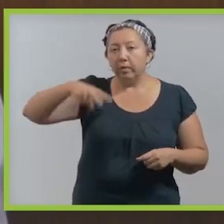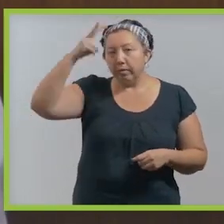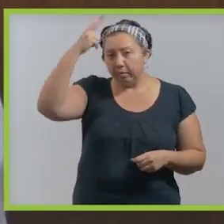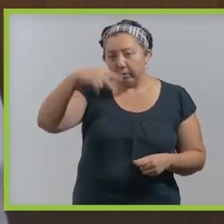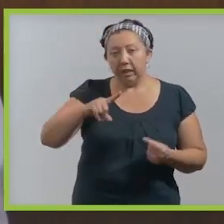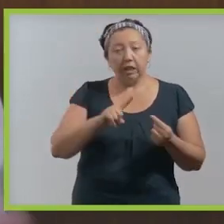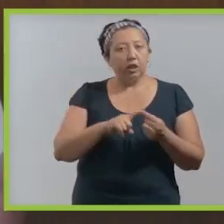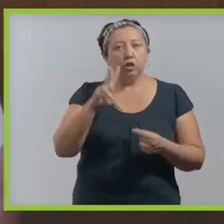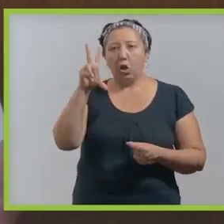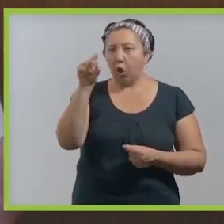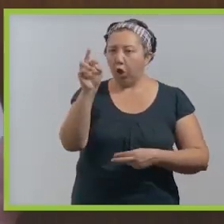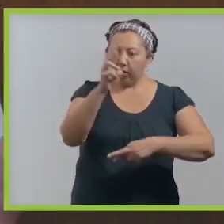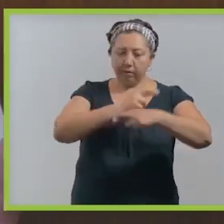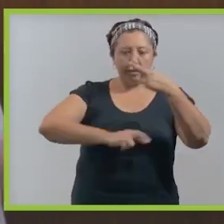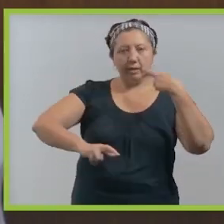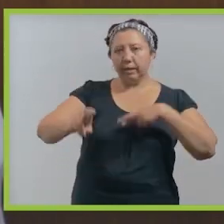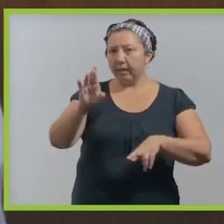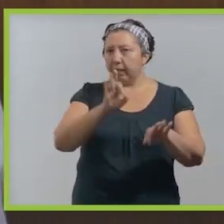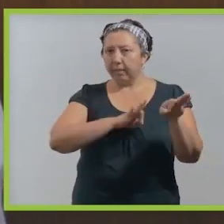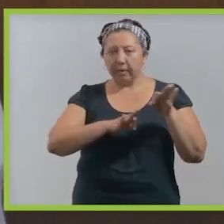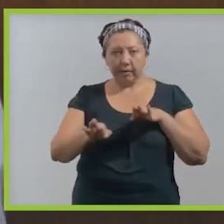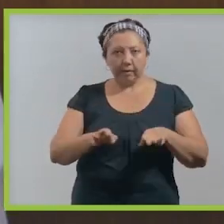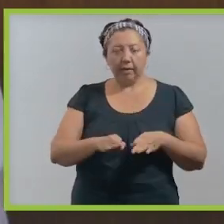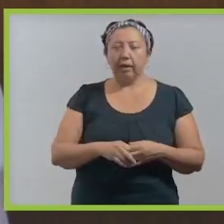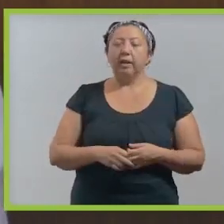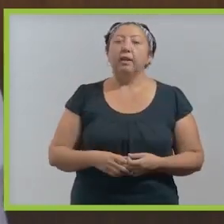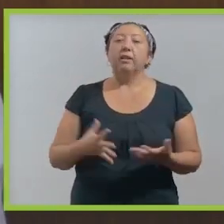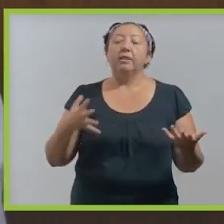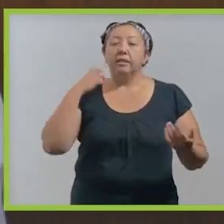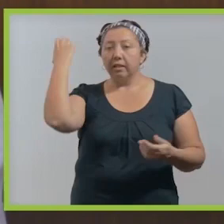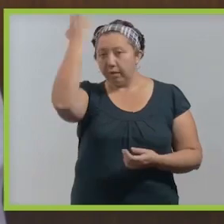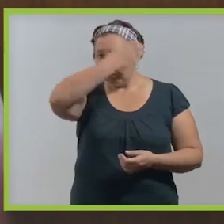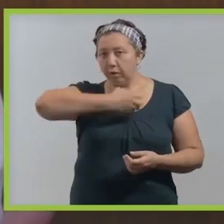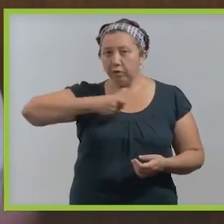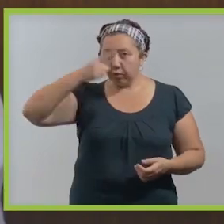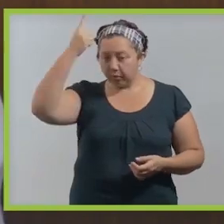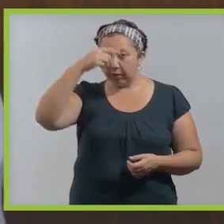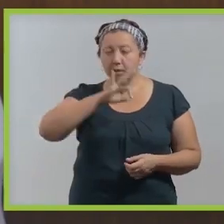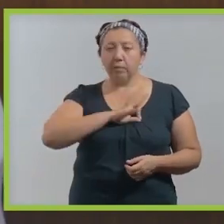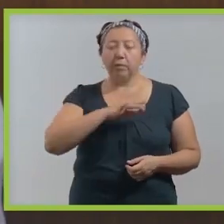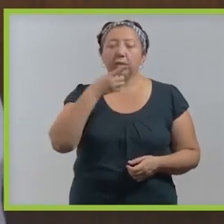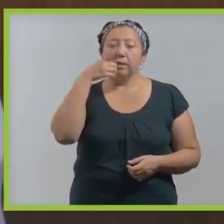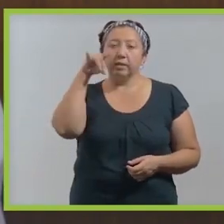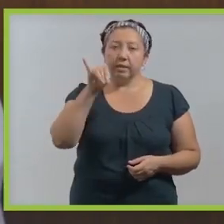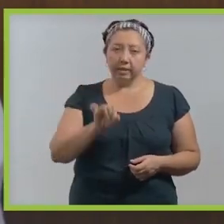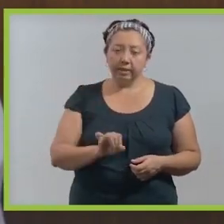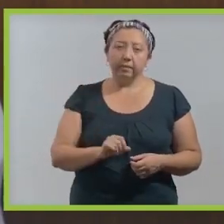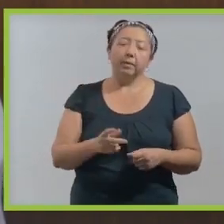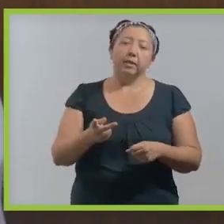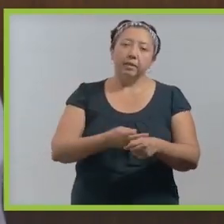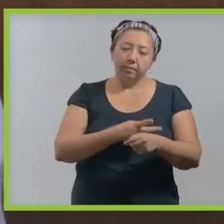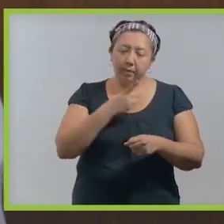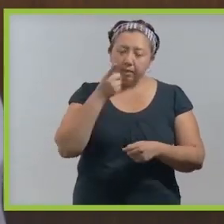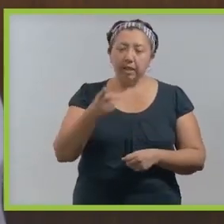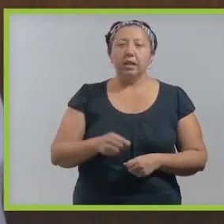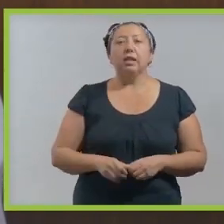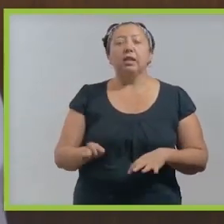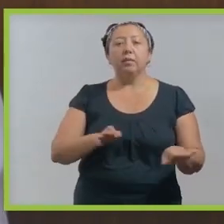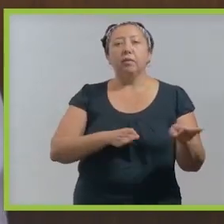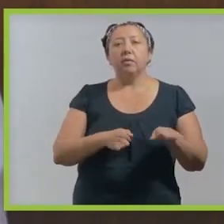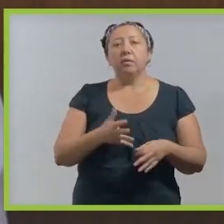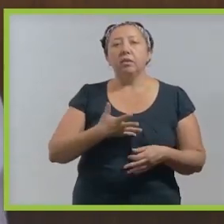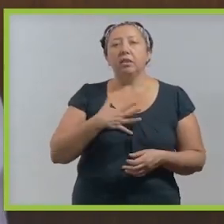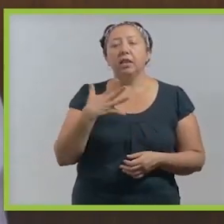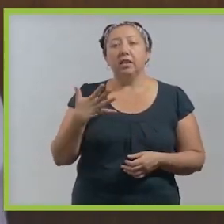federal, pues quienes no regresen a trabajar, quienes no regresen a hacerse la evaluación para que se pueda tomar la decisión de qué va a pasar con su estatus laboral,